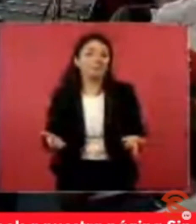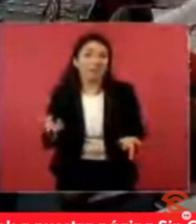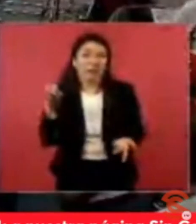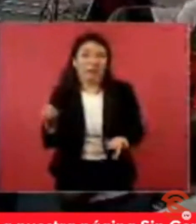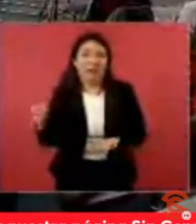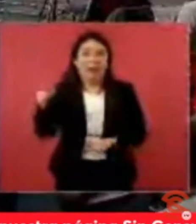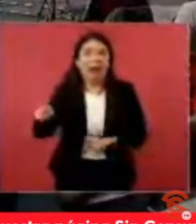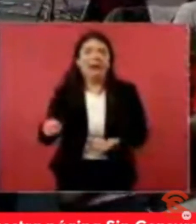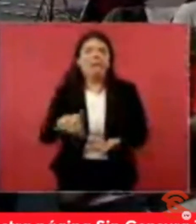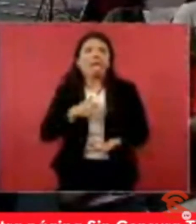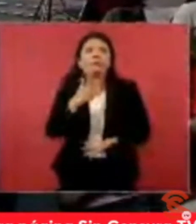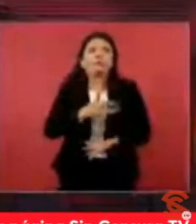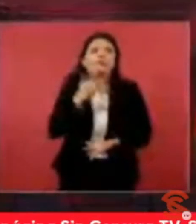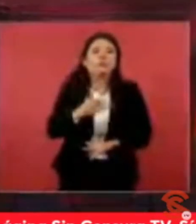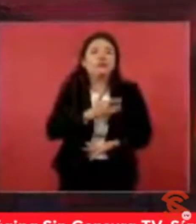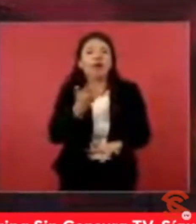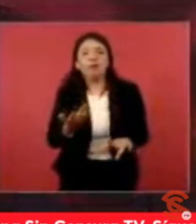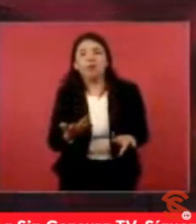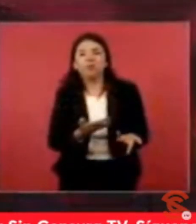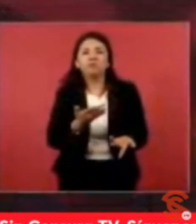bastante